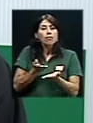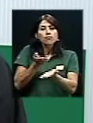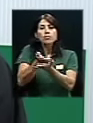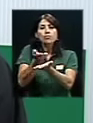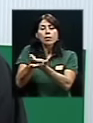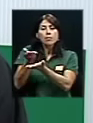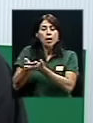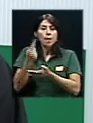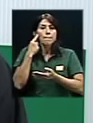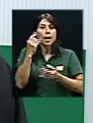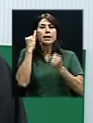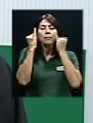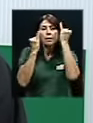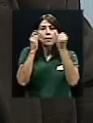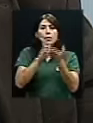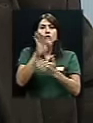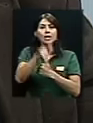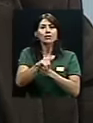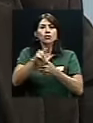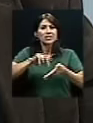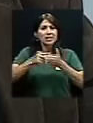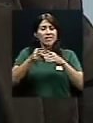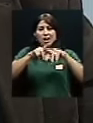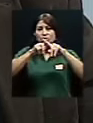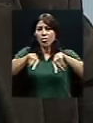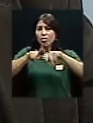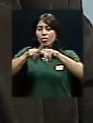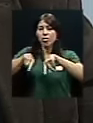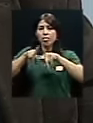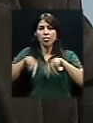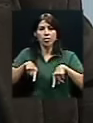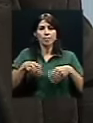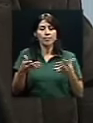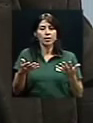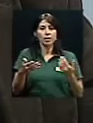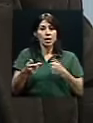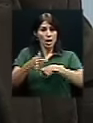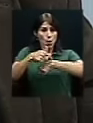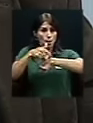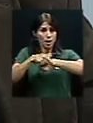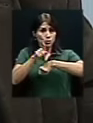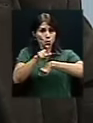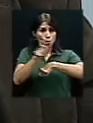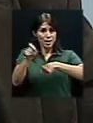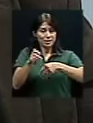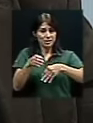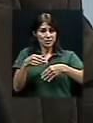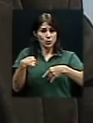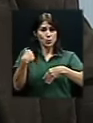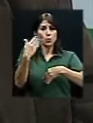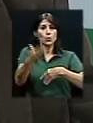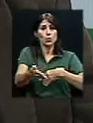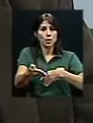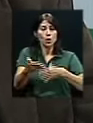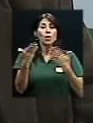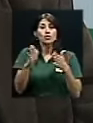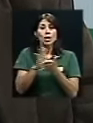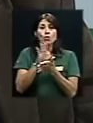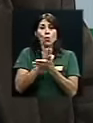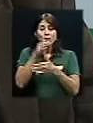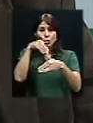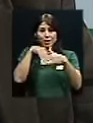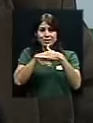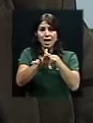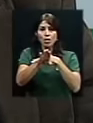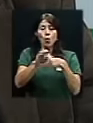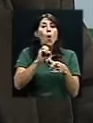el proyecto. O sea, todo eso queda anulado y en un plazo de un mes, una vez que el documento ha ingresado, o incluso menos, porque